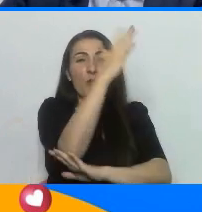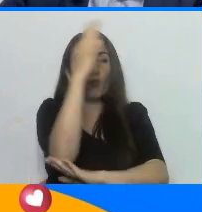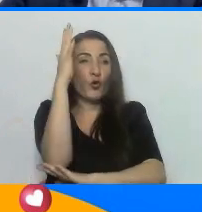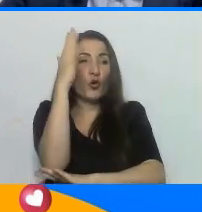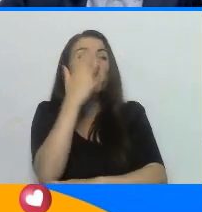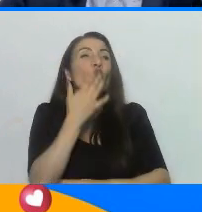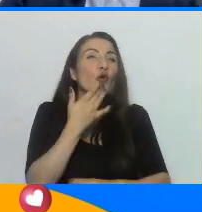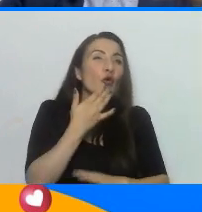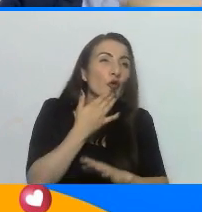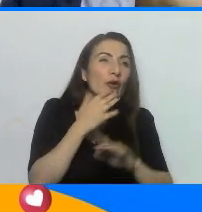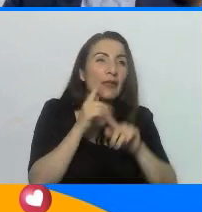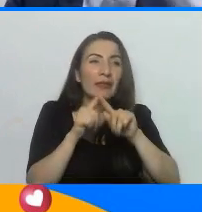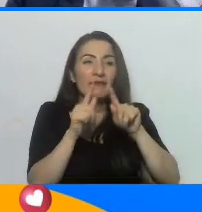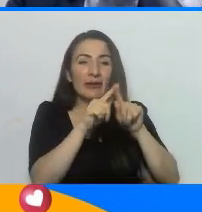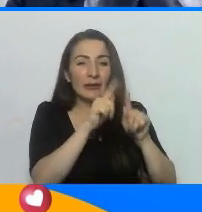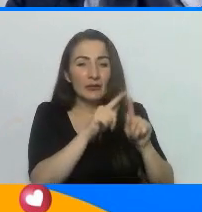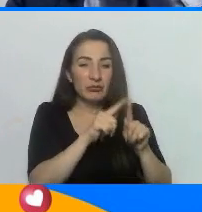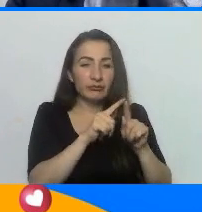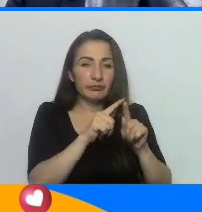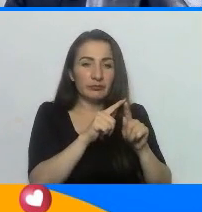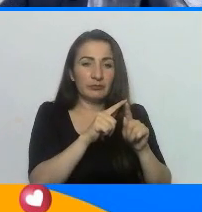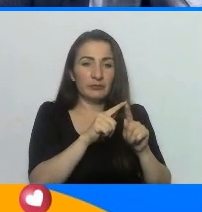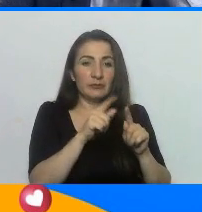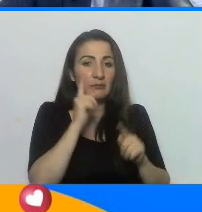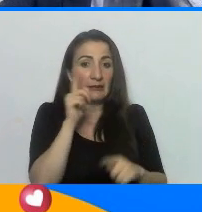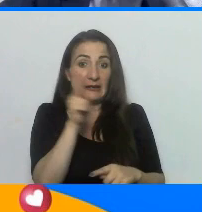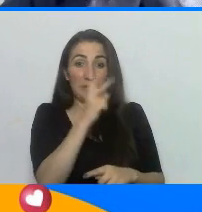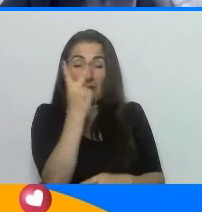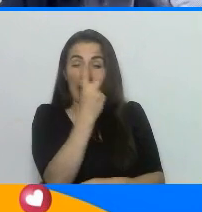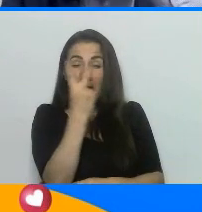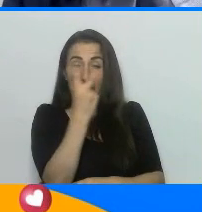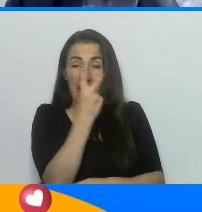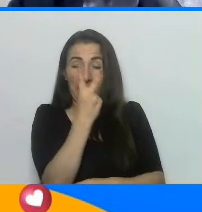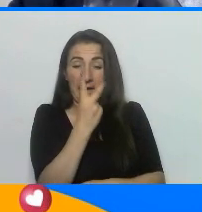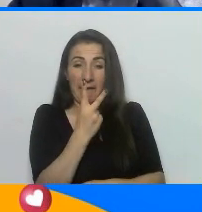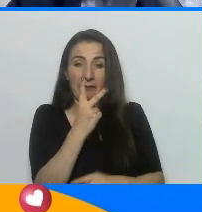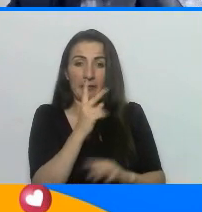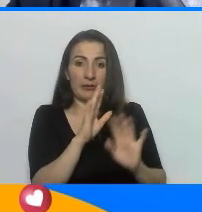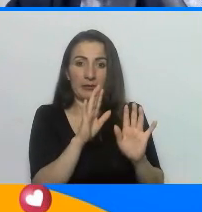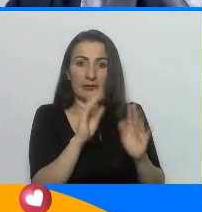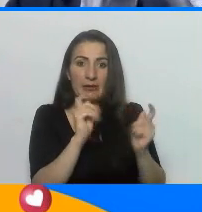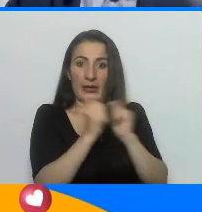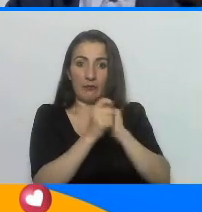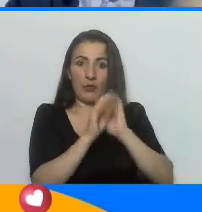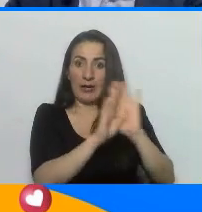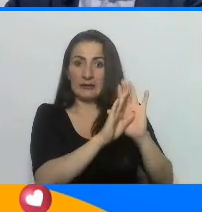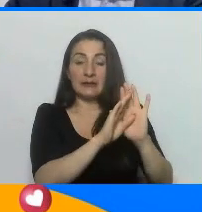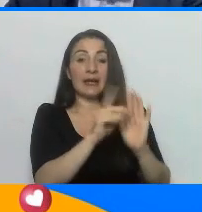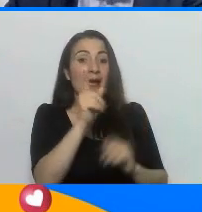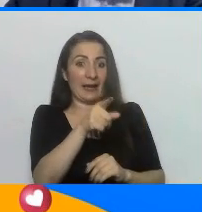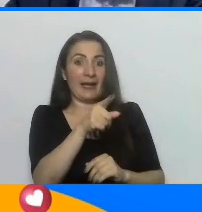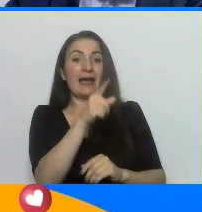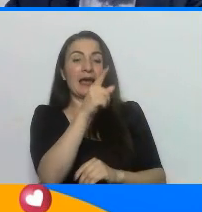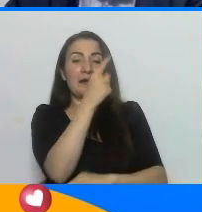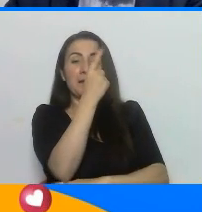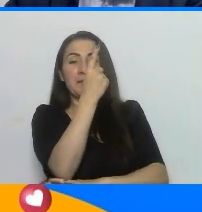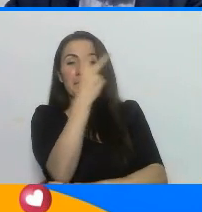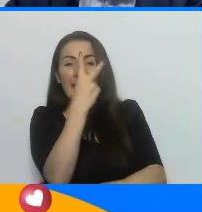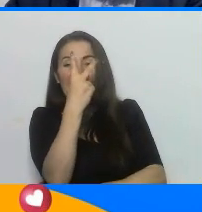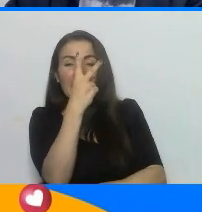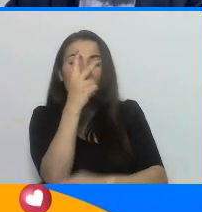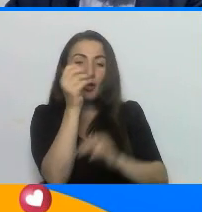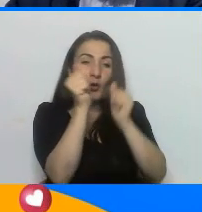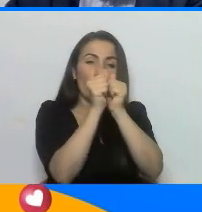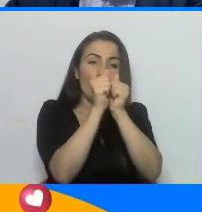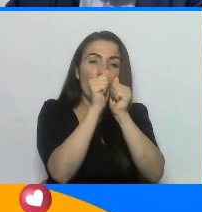más colorcitos. No se ve tan homogéneo como este, mire, que es algo todo verde, no se ve cambio de nada. En cambio acá, dense cuenta de que ya